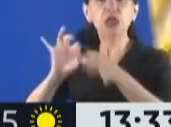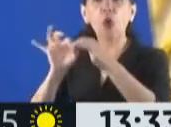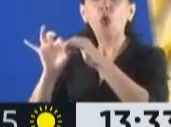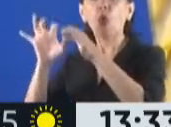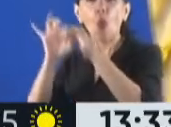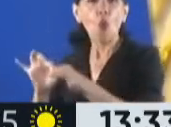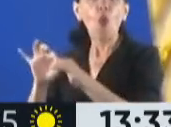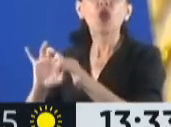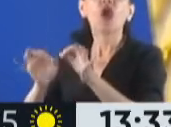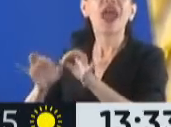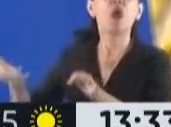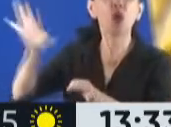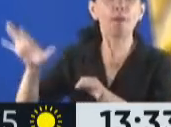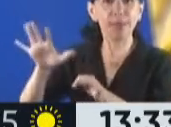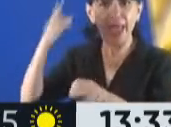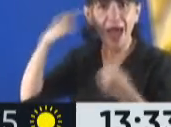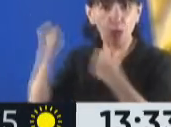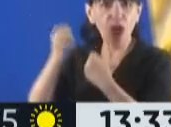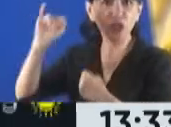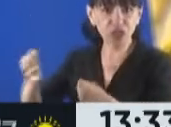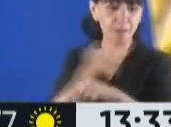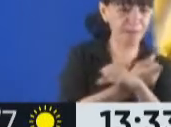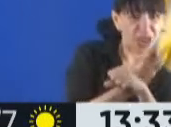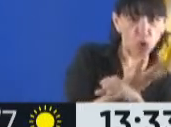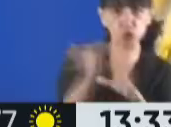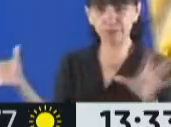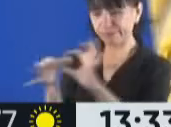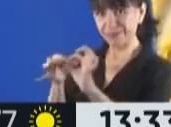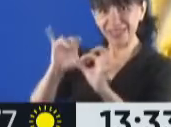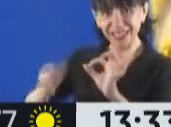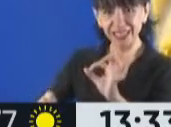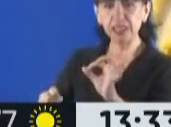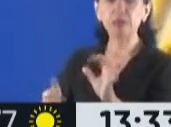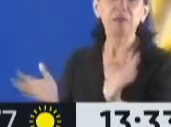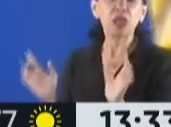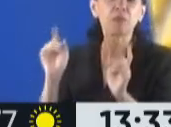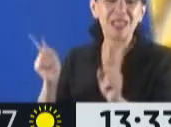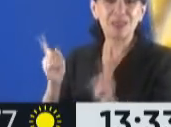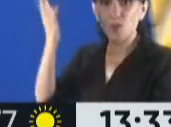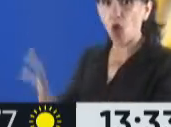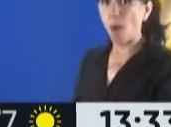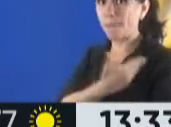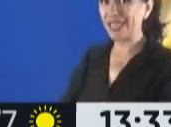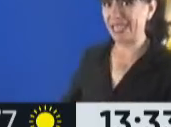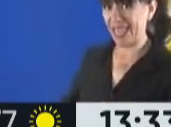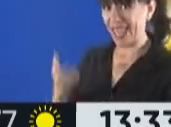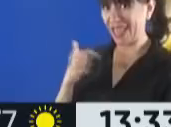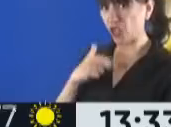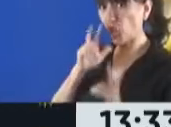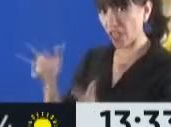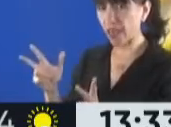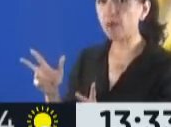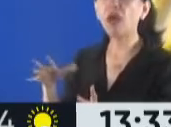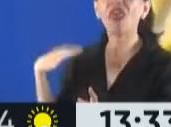Europea-Mercosur, pero como le dije a la presidenta, eso reclama que las dos partes